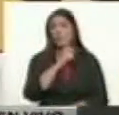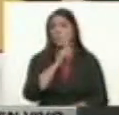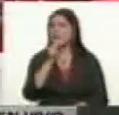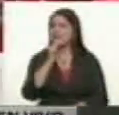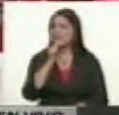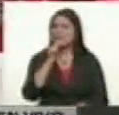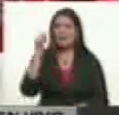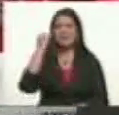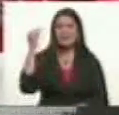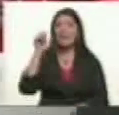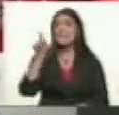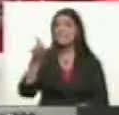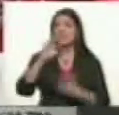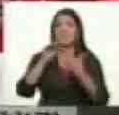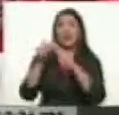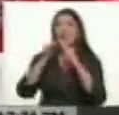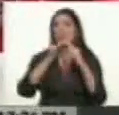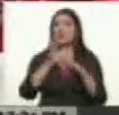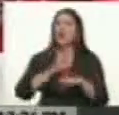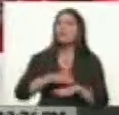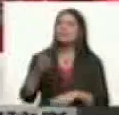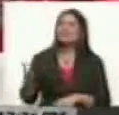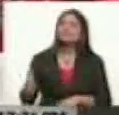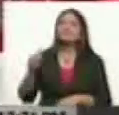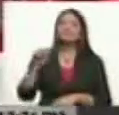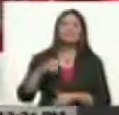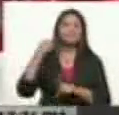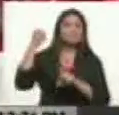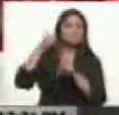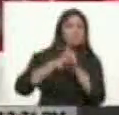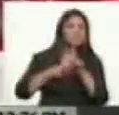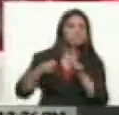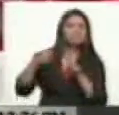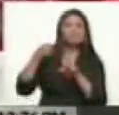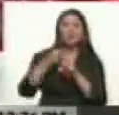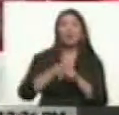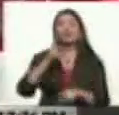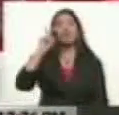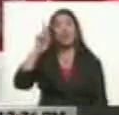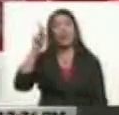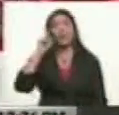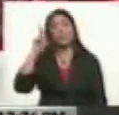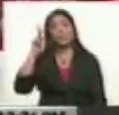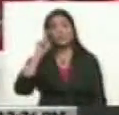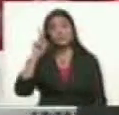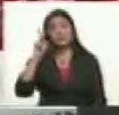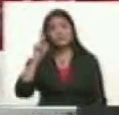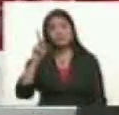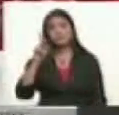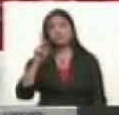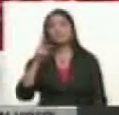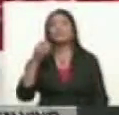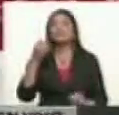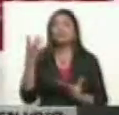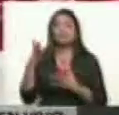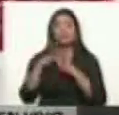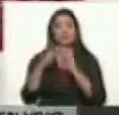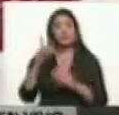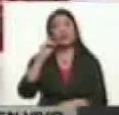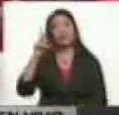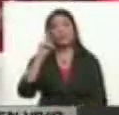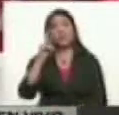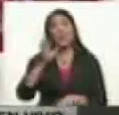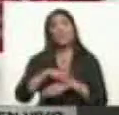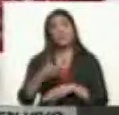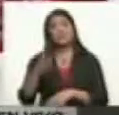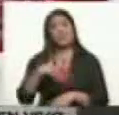la comunidad, es porque esto ha sido una lucha de los maestros, reivindicando a sus profesionales, que solo ha